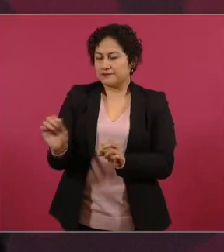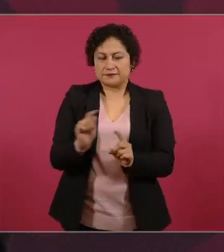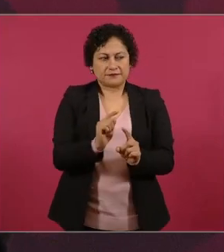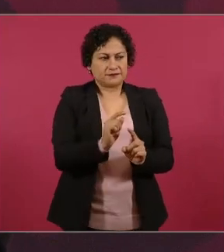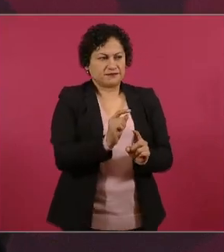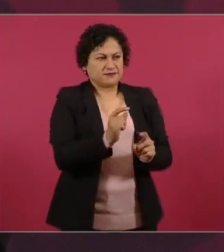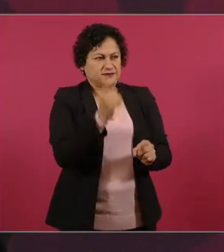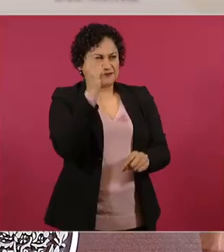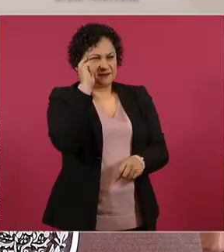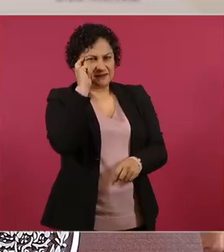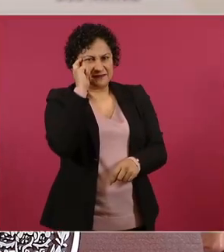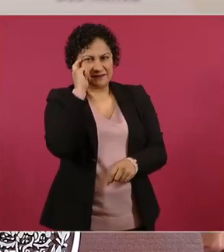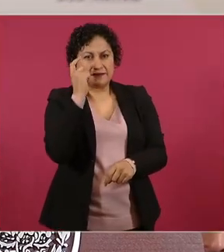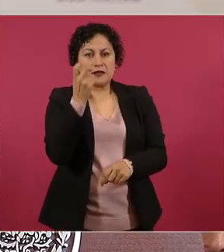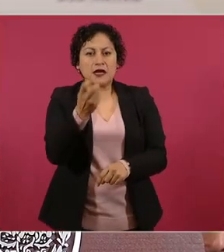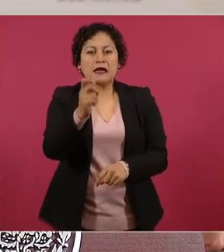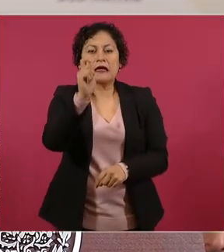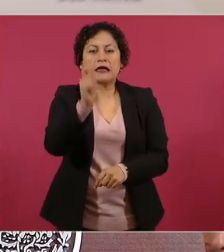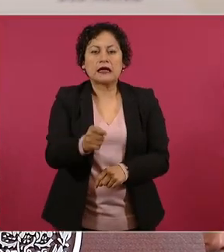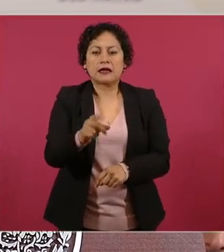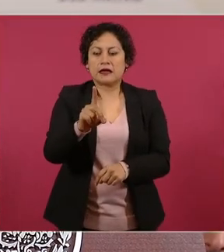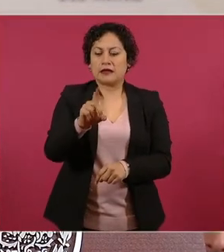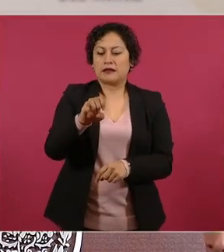Lo otro es dictadura.